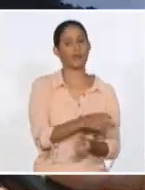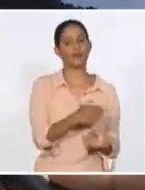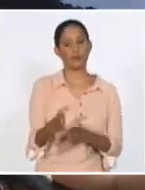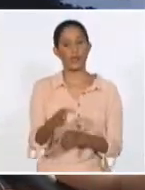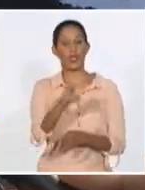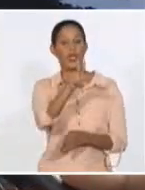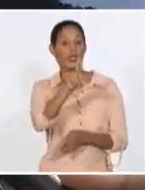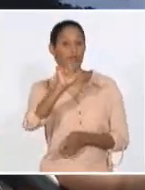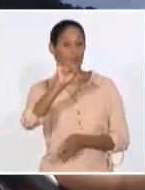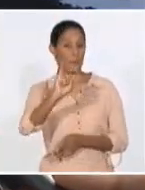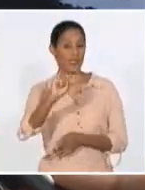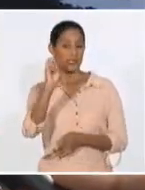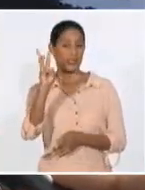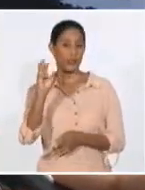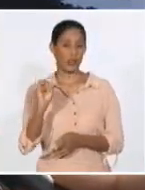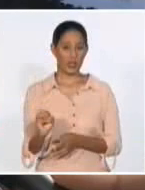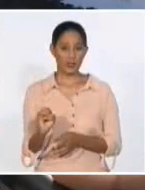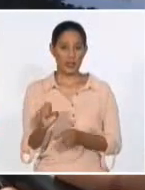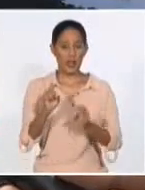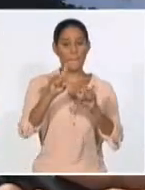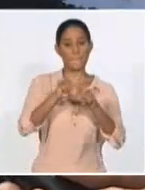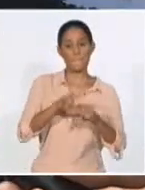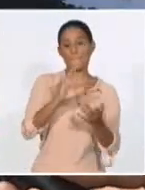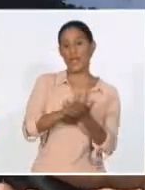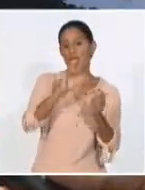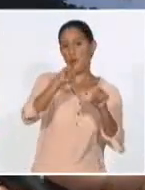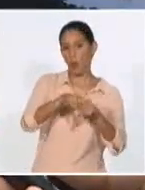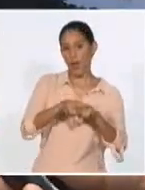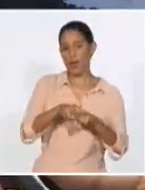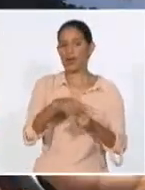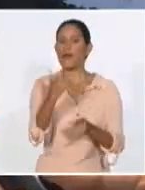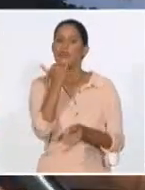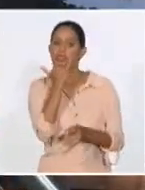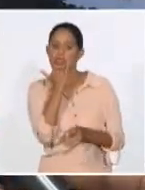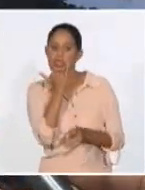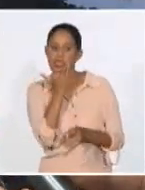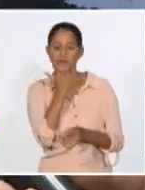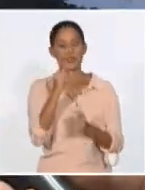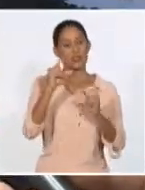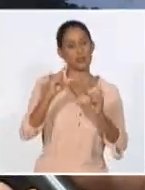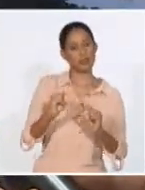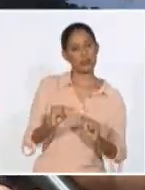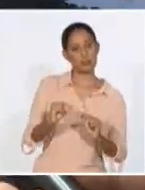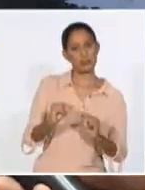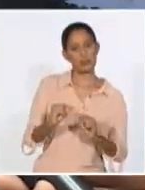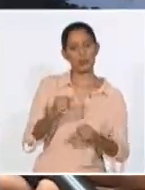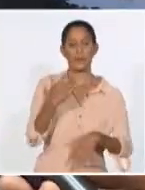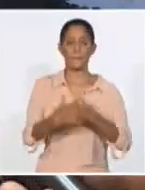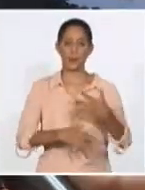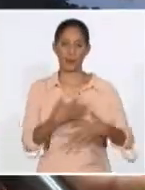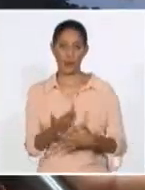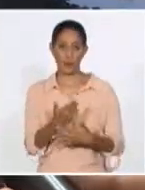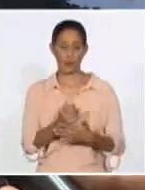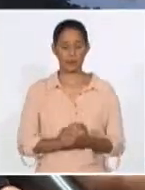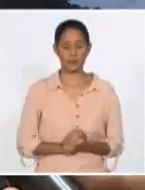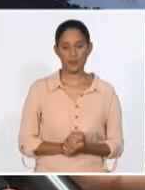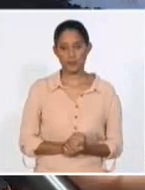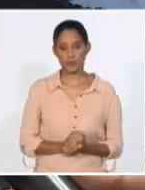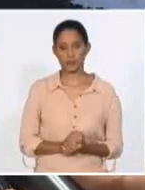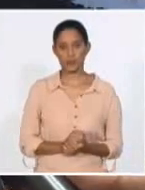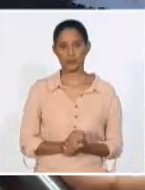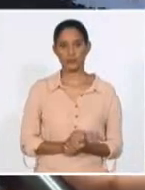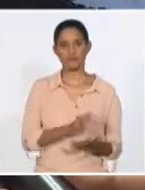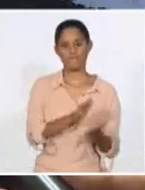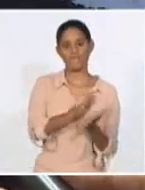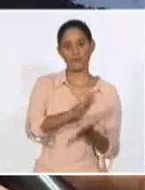máxima demanda pronosticada eso a 315 mw de déficit con 385 mw que que se atenúa de alguna manera los